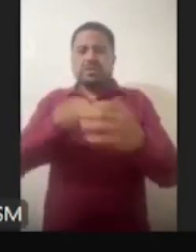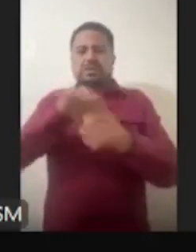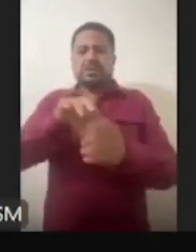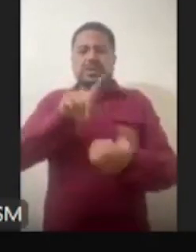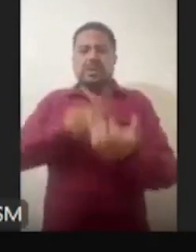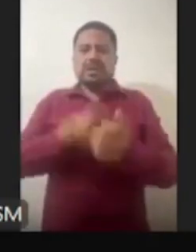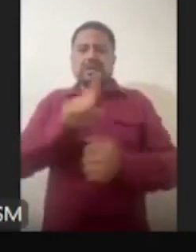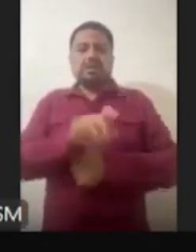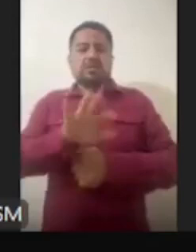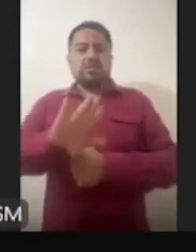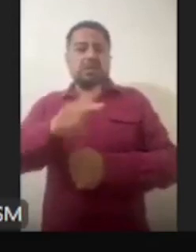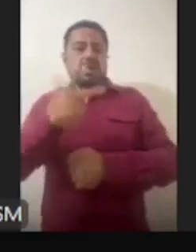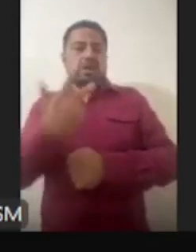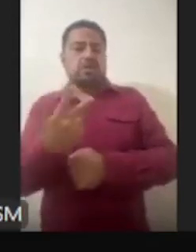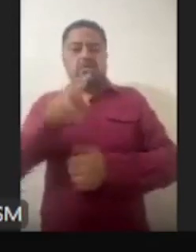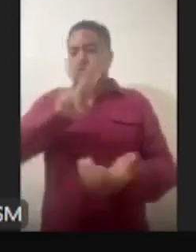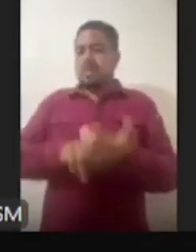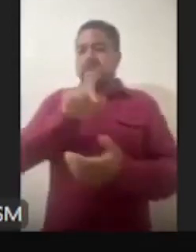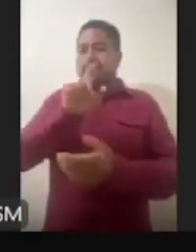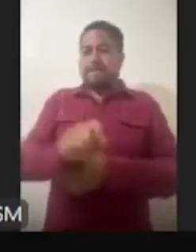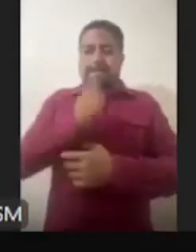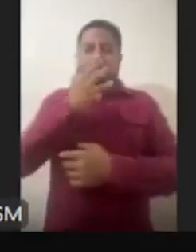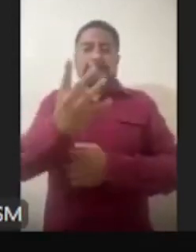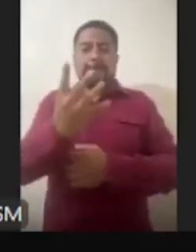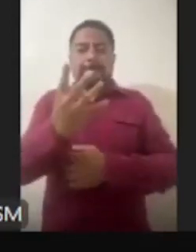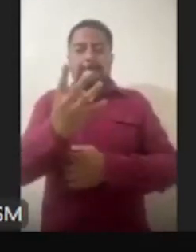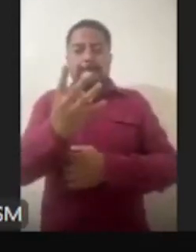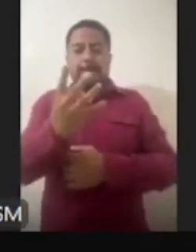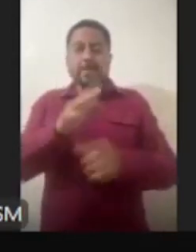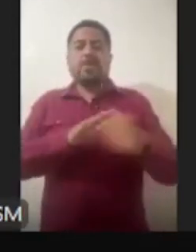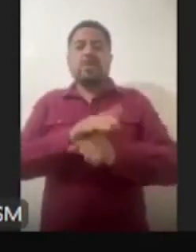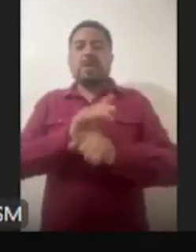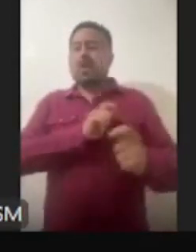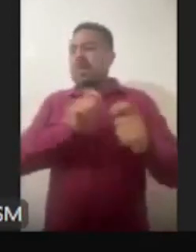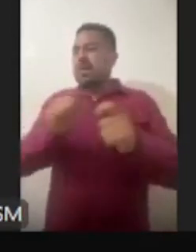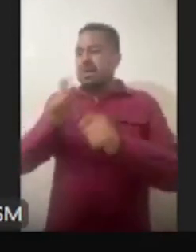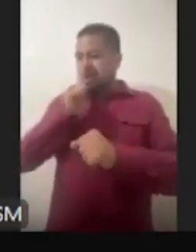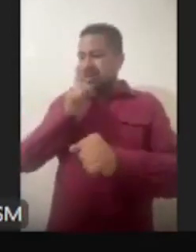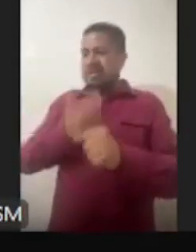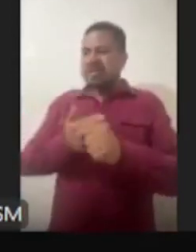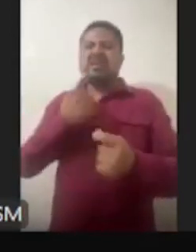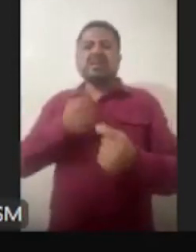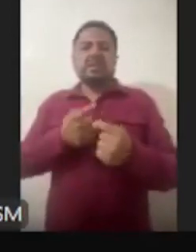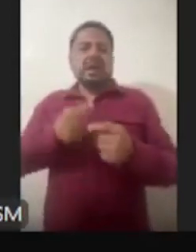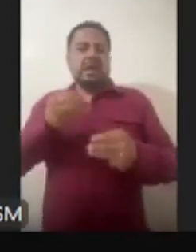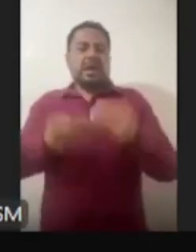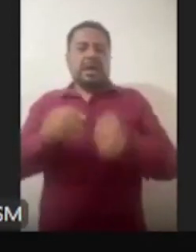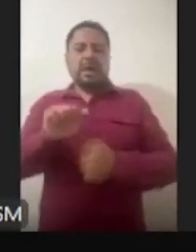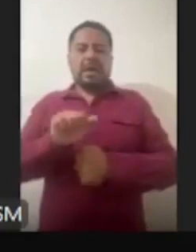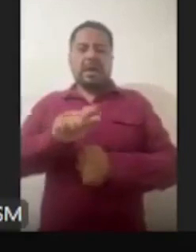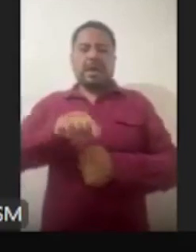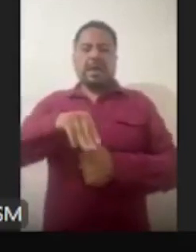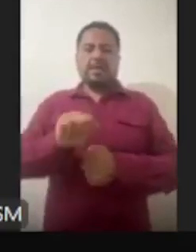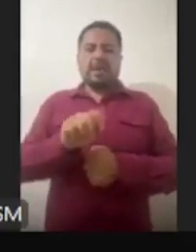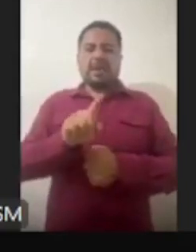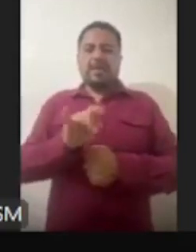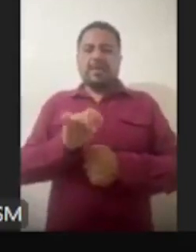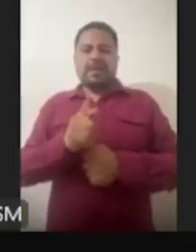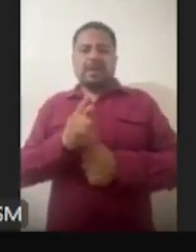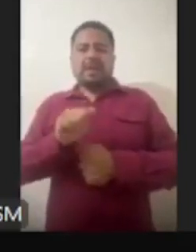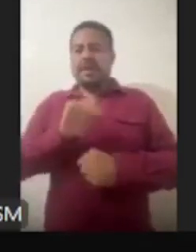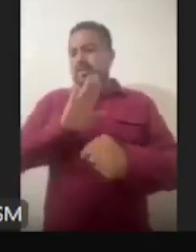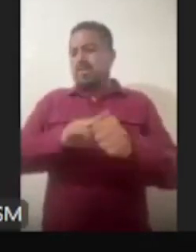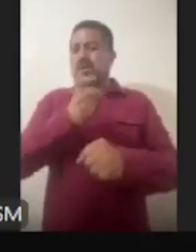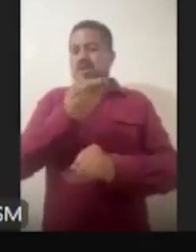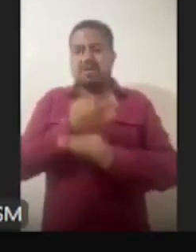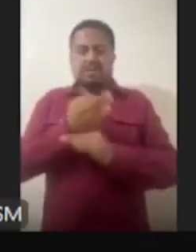del 2024 que fue turnado a la ponencia de la magistrada Almadelia Eugenio Alcaraz. Por lo tanto, le solicito,